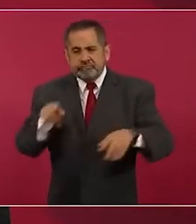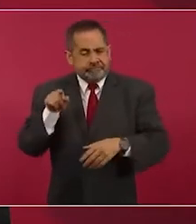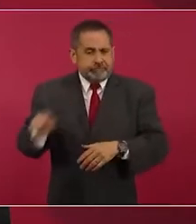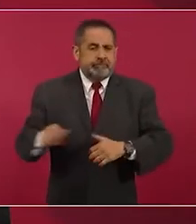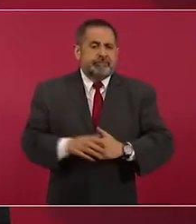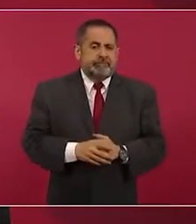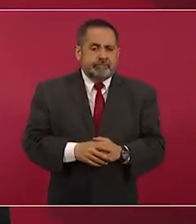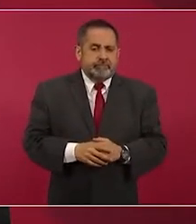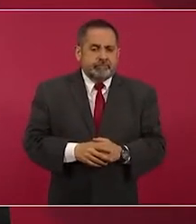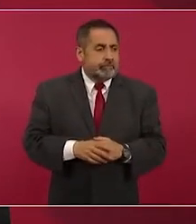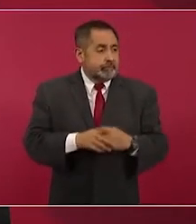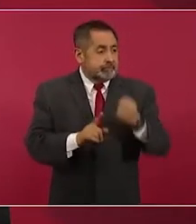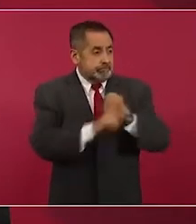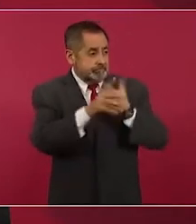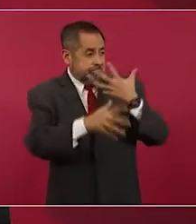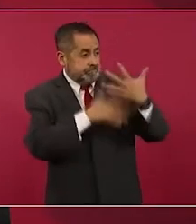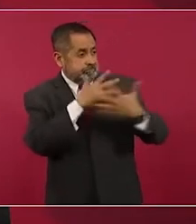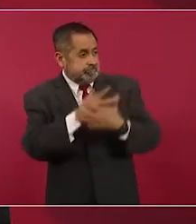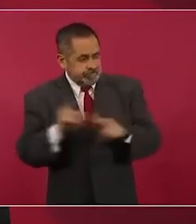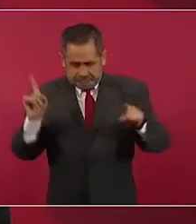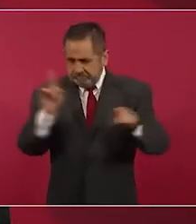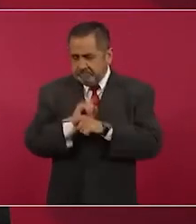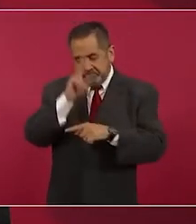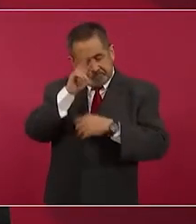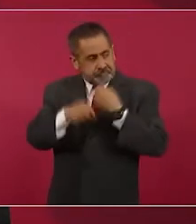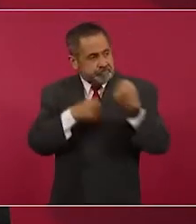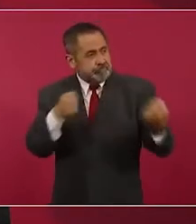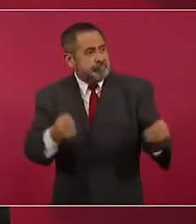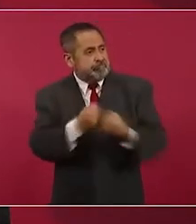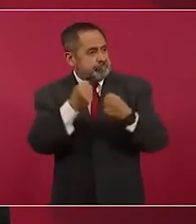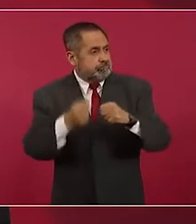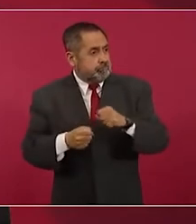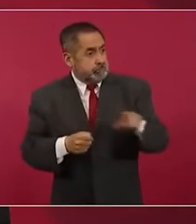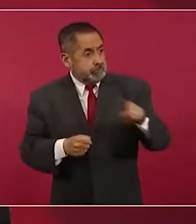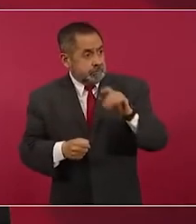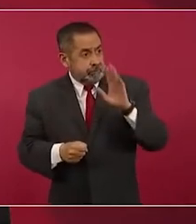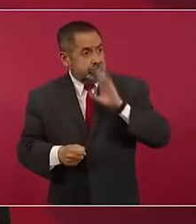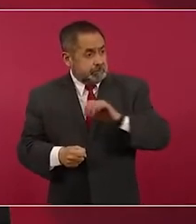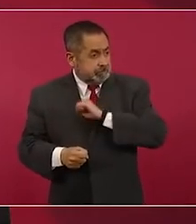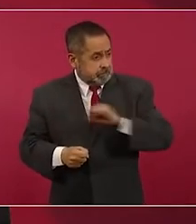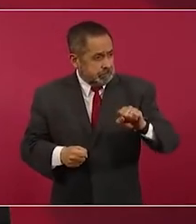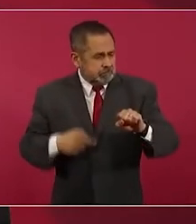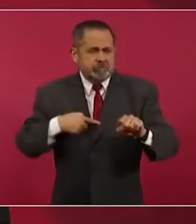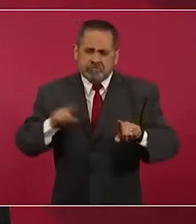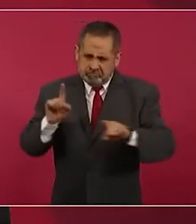No se puede enfrentar la violencia con la violencia, no se puede enfrentar el mal con el mal.